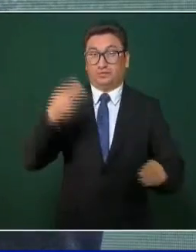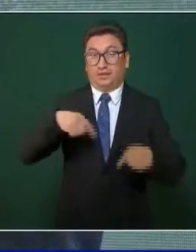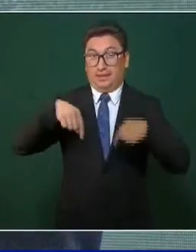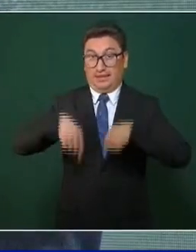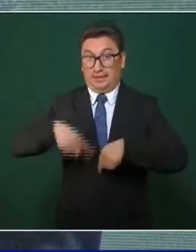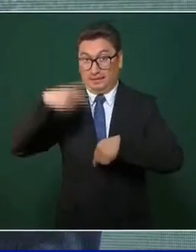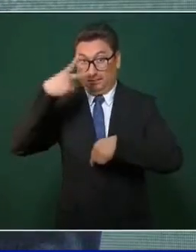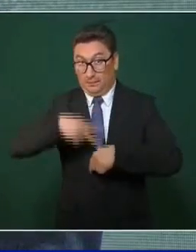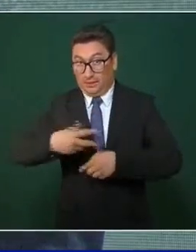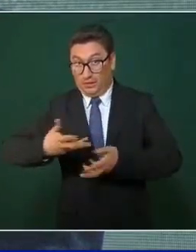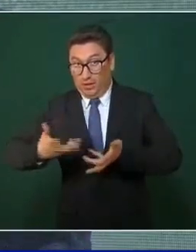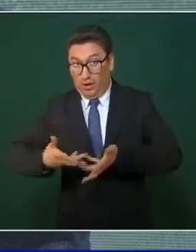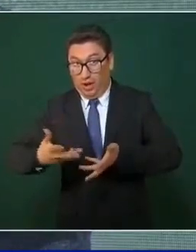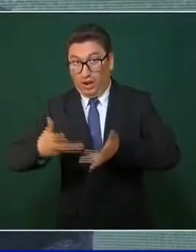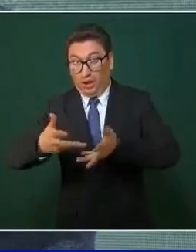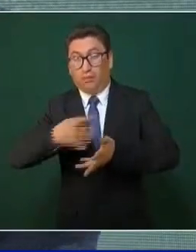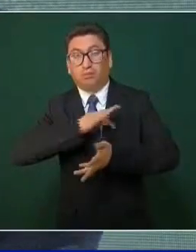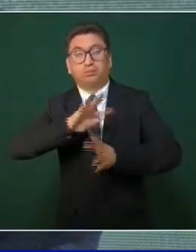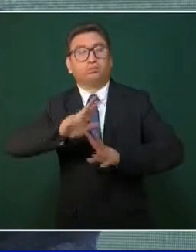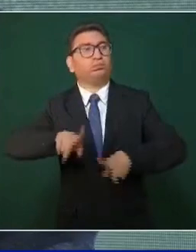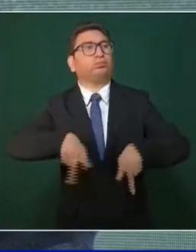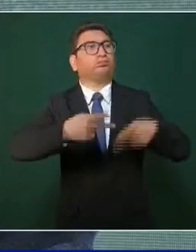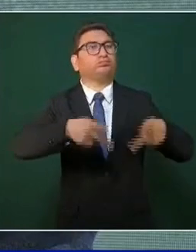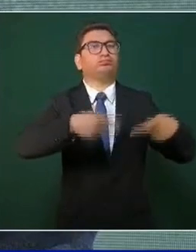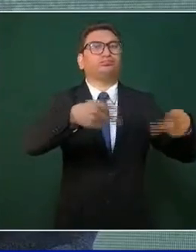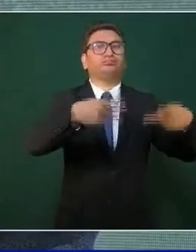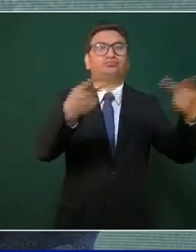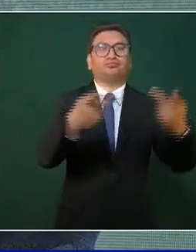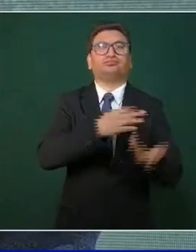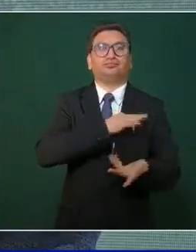México tiene mercado,